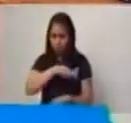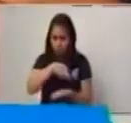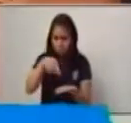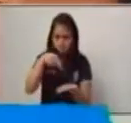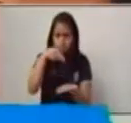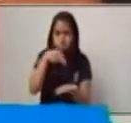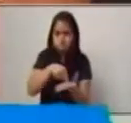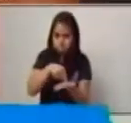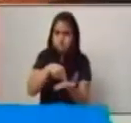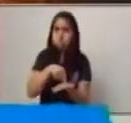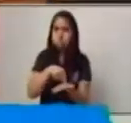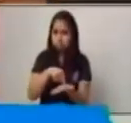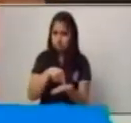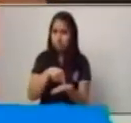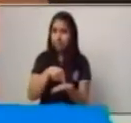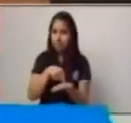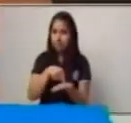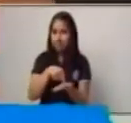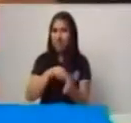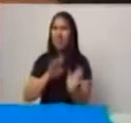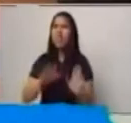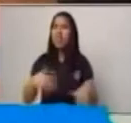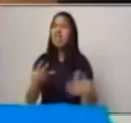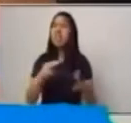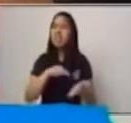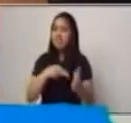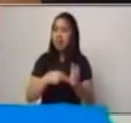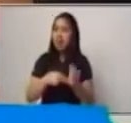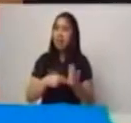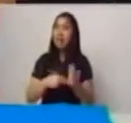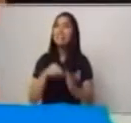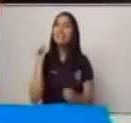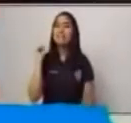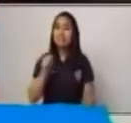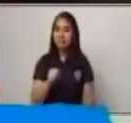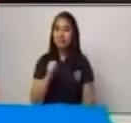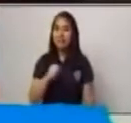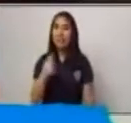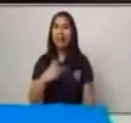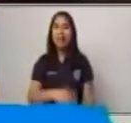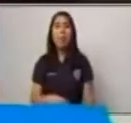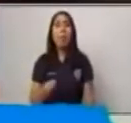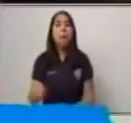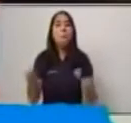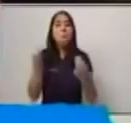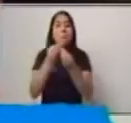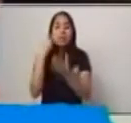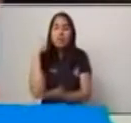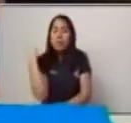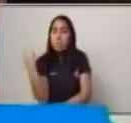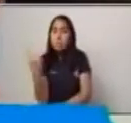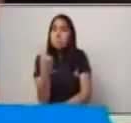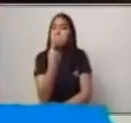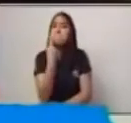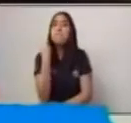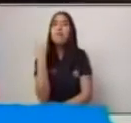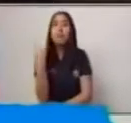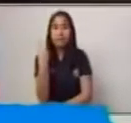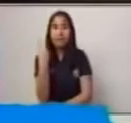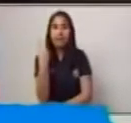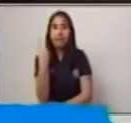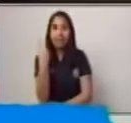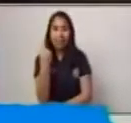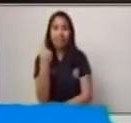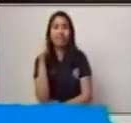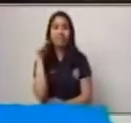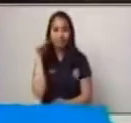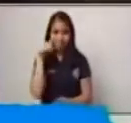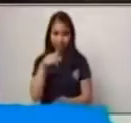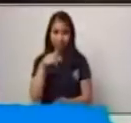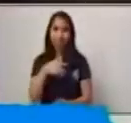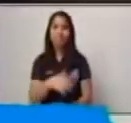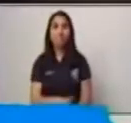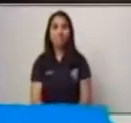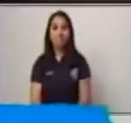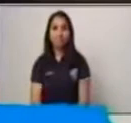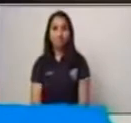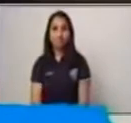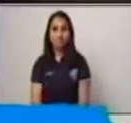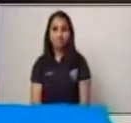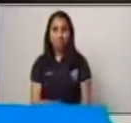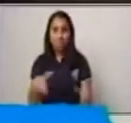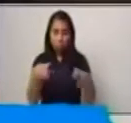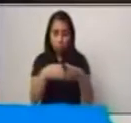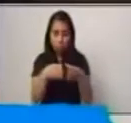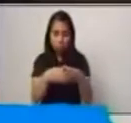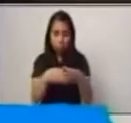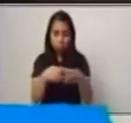Es la parte principal de lo que está compuesto. Entonces, en este caso, estos dos